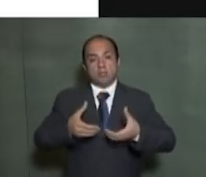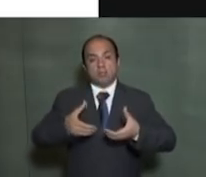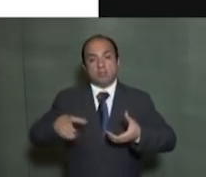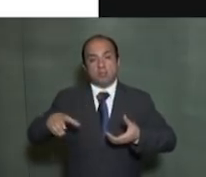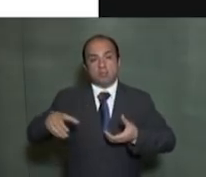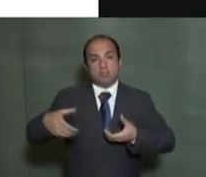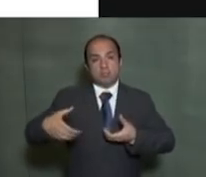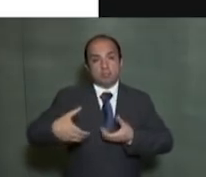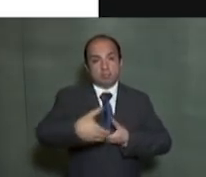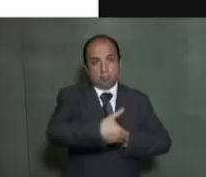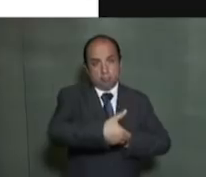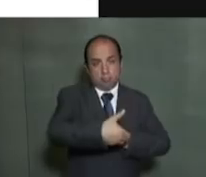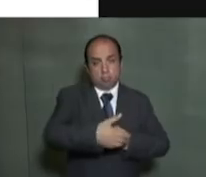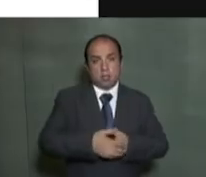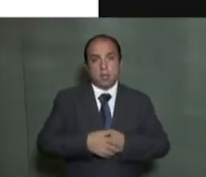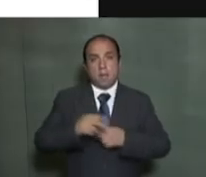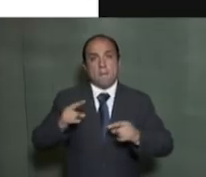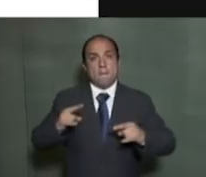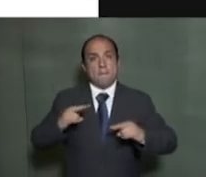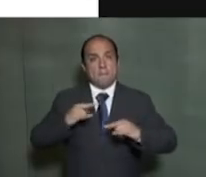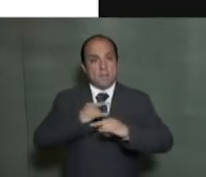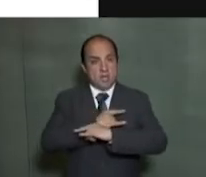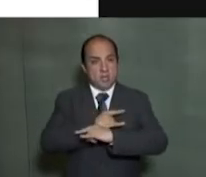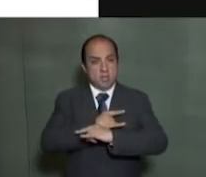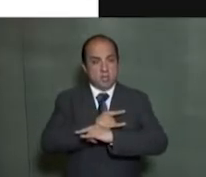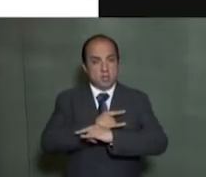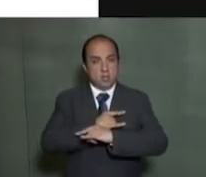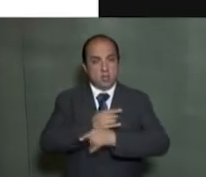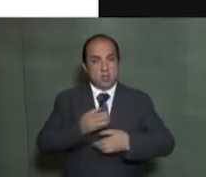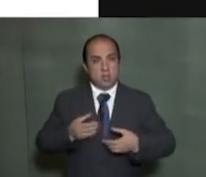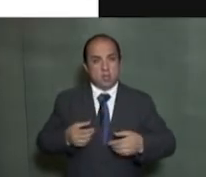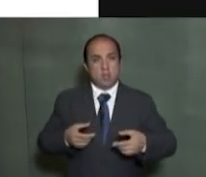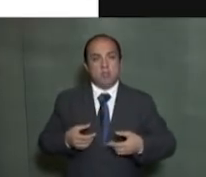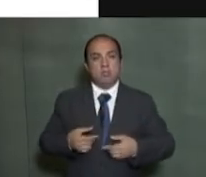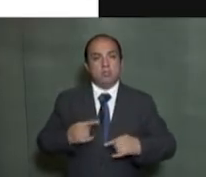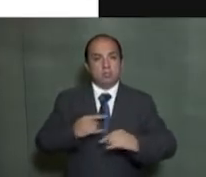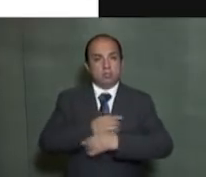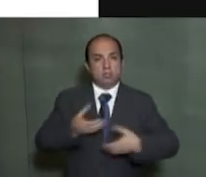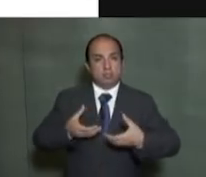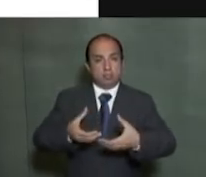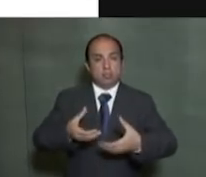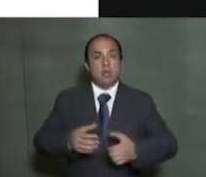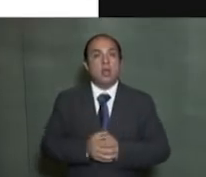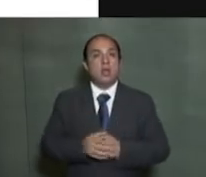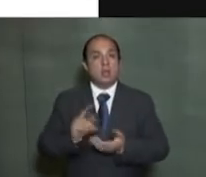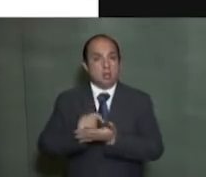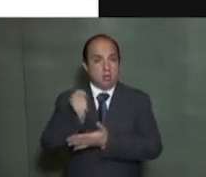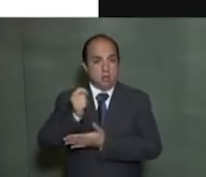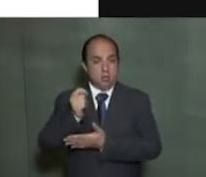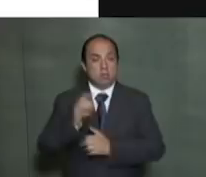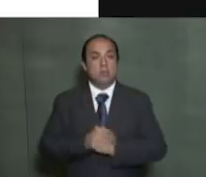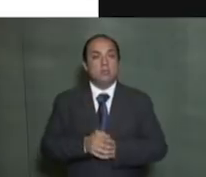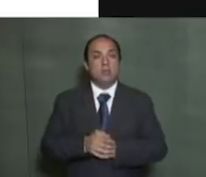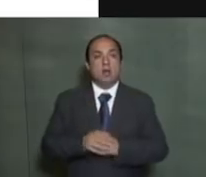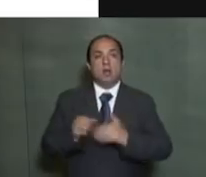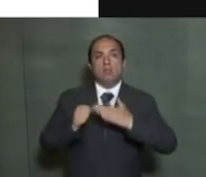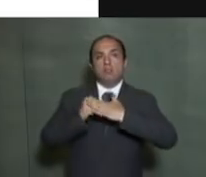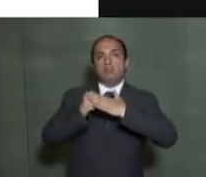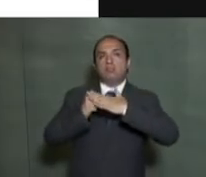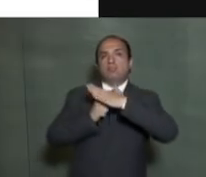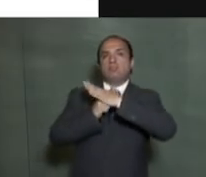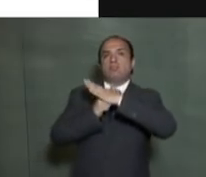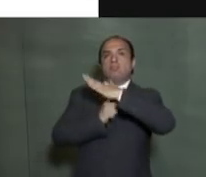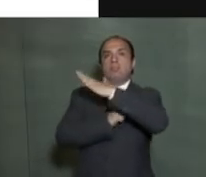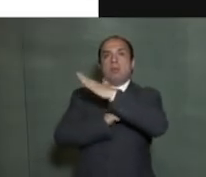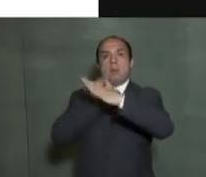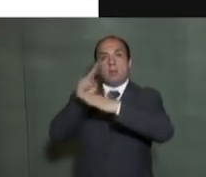del periférico con Avenida Tláhuac. En este caso, las columnas que estamos viendo en la figura es una